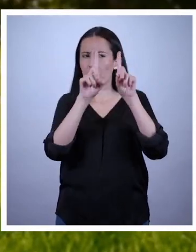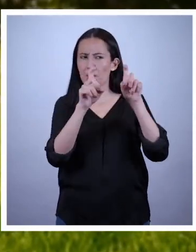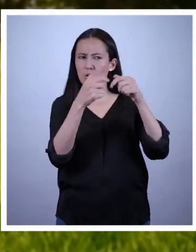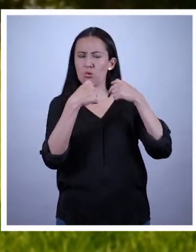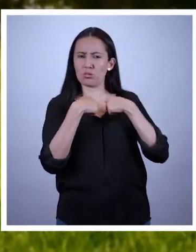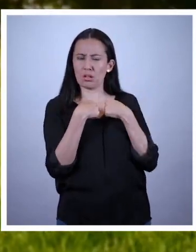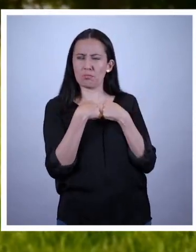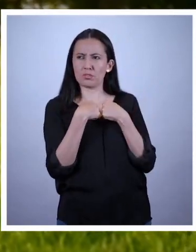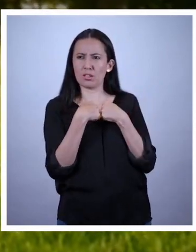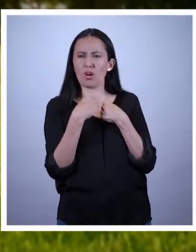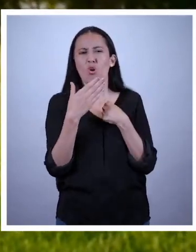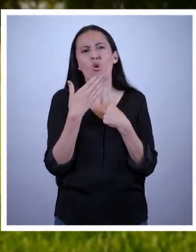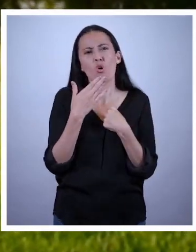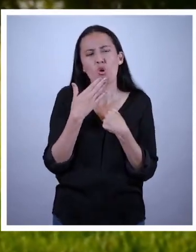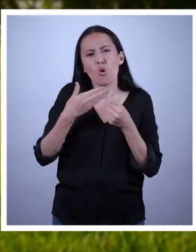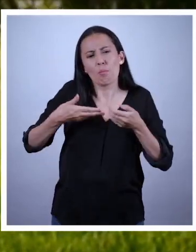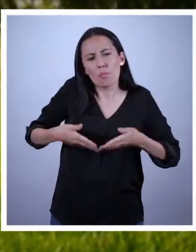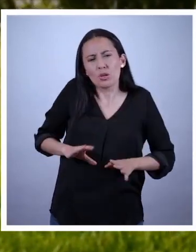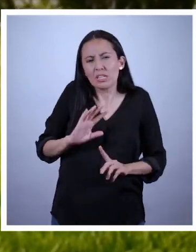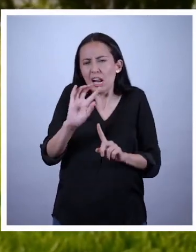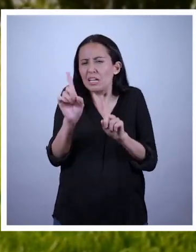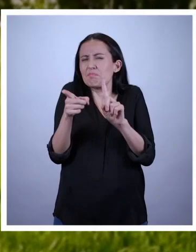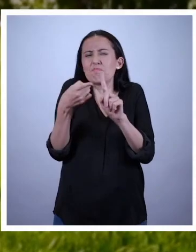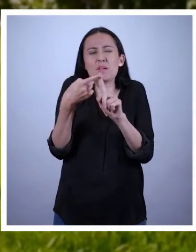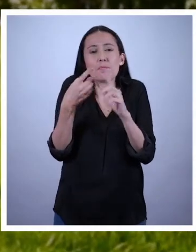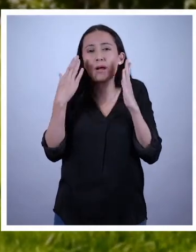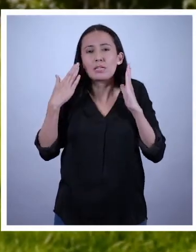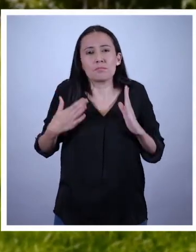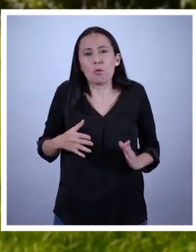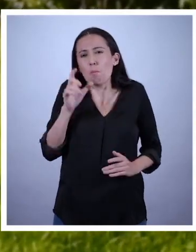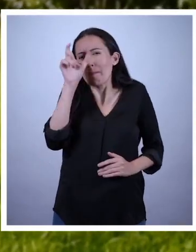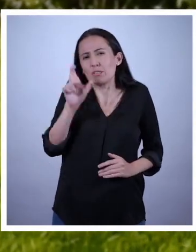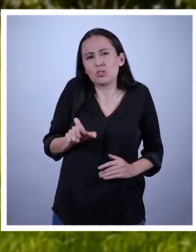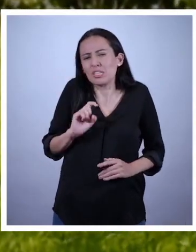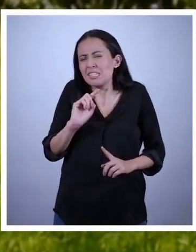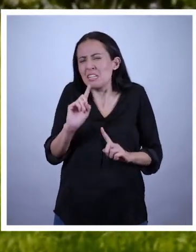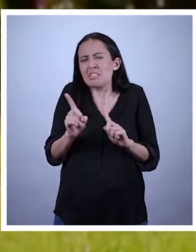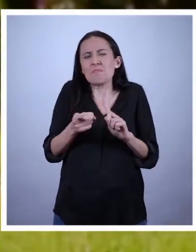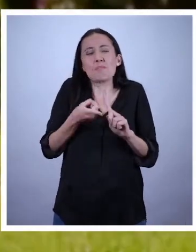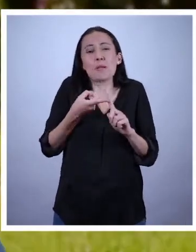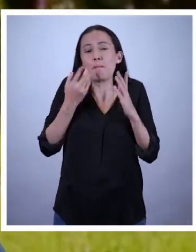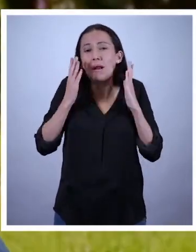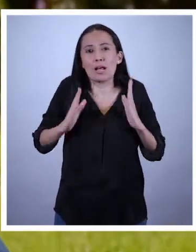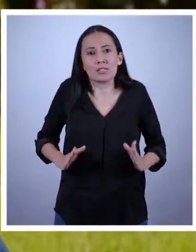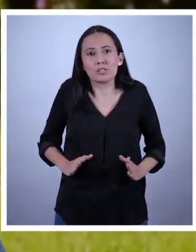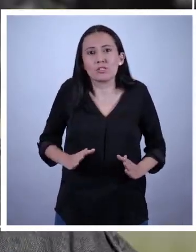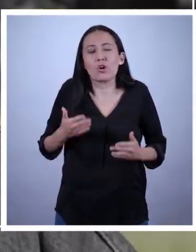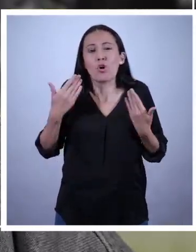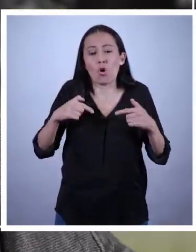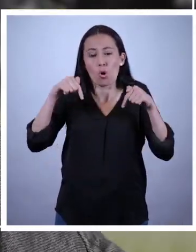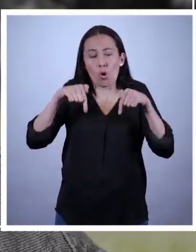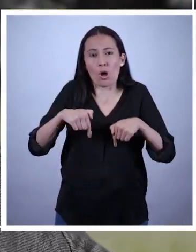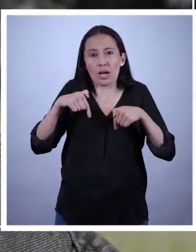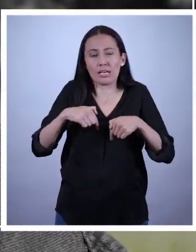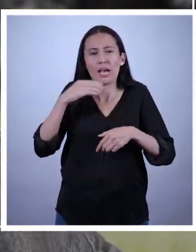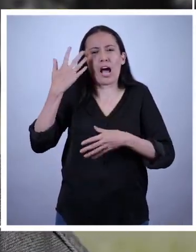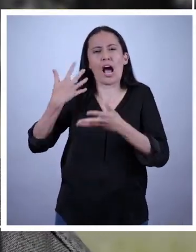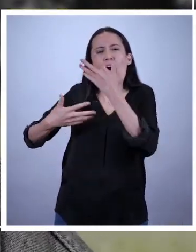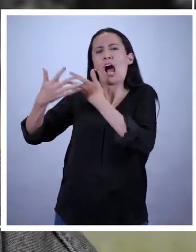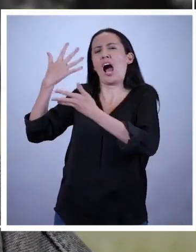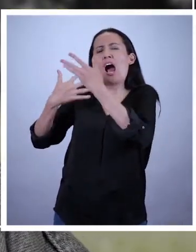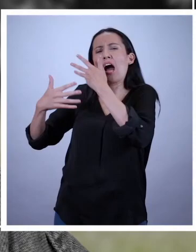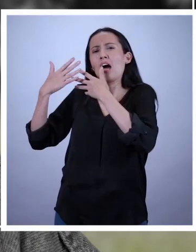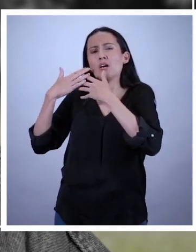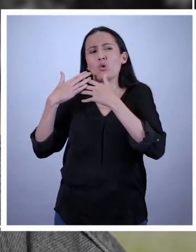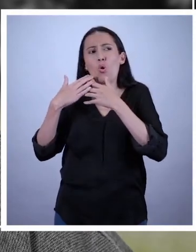lleva a hacernos la siguiente pregunta. ¿Cómo nacieron las primeras civilizaciones? Es decir, ¿quiénes fueron los primeros